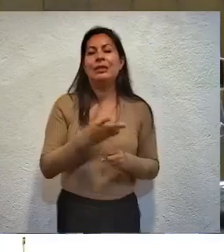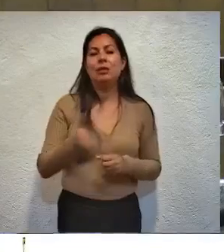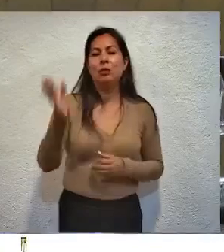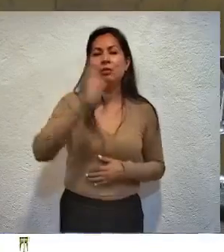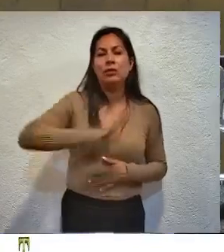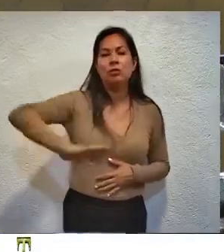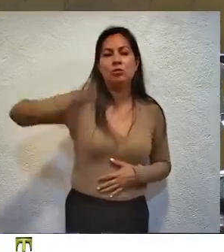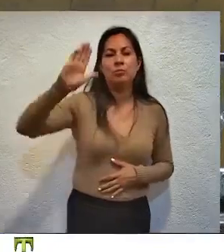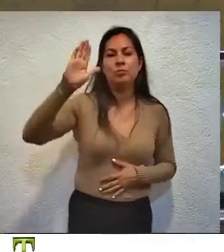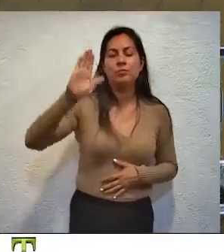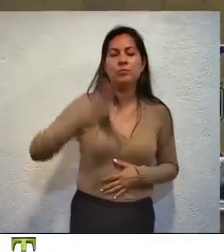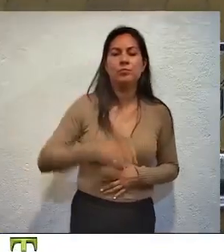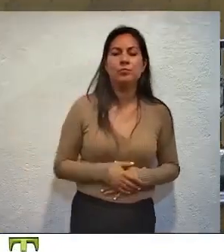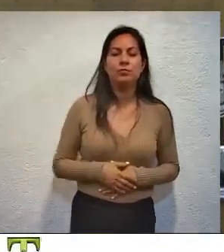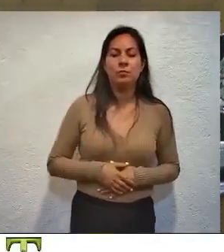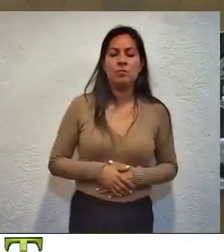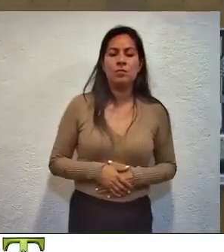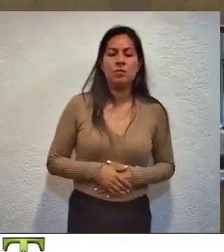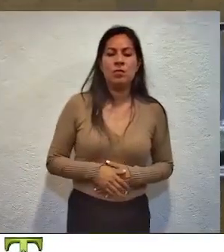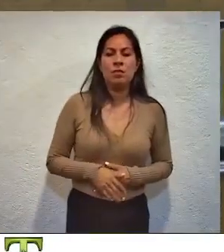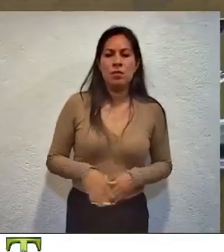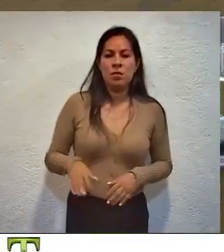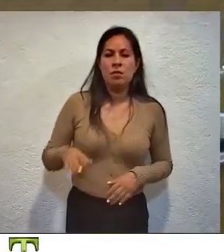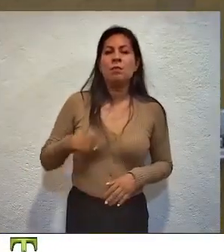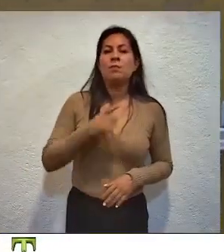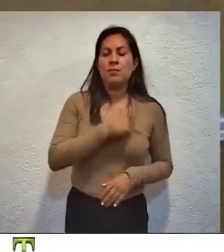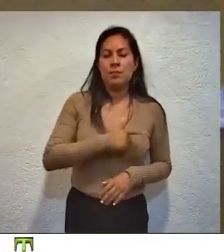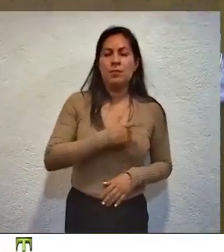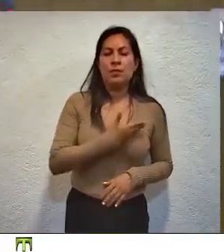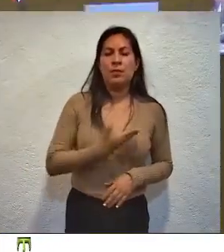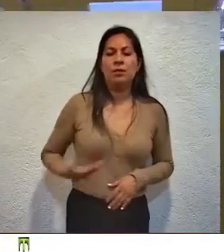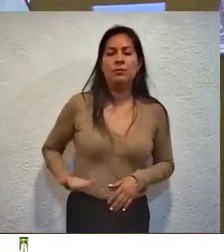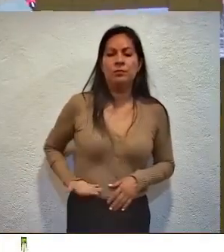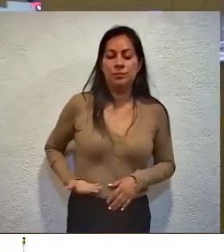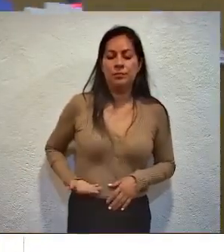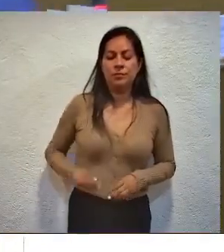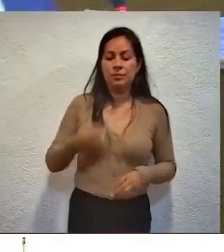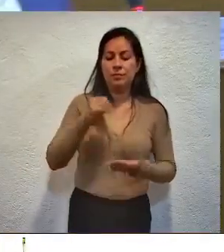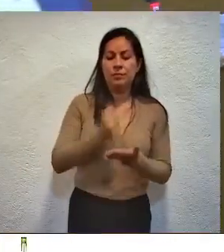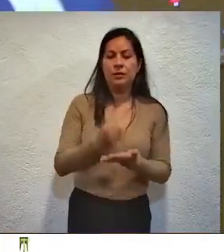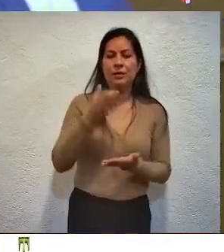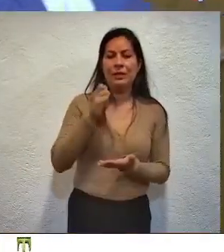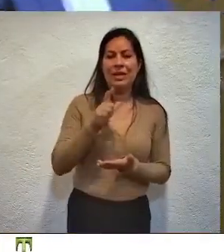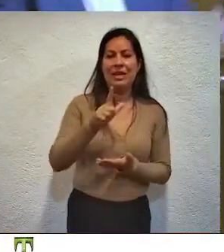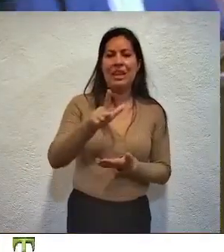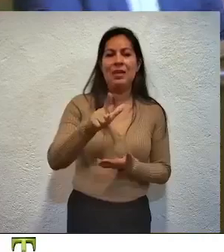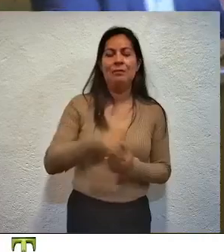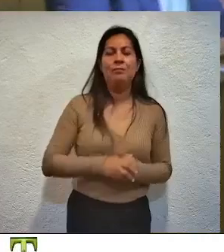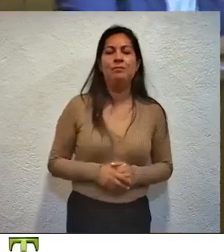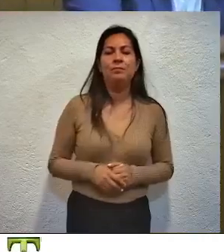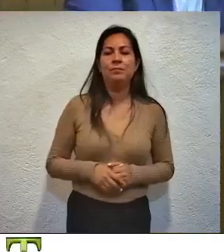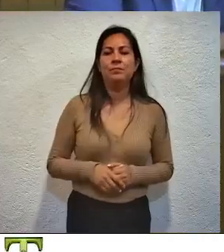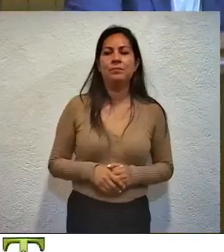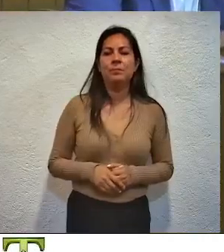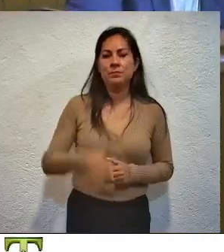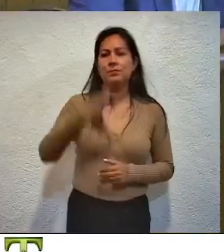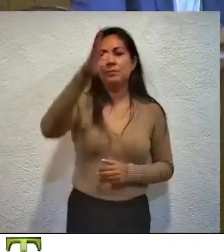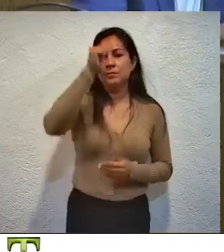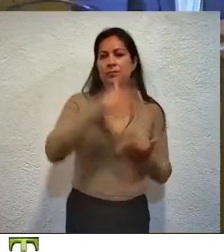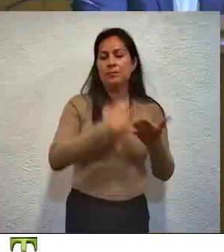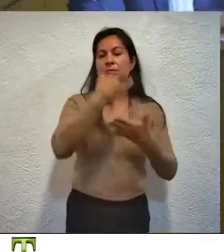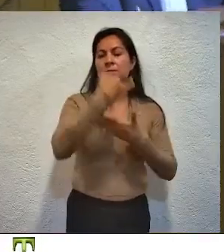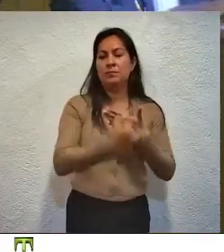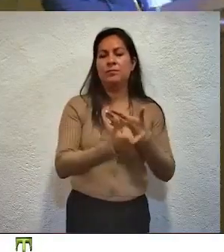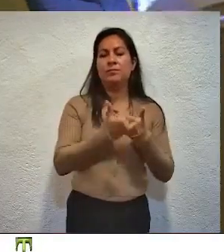la votación, por favor. Con su autorización, magistrada presidenta, magistrado Daniel Preciado de Miquel, A favor del